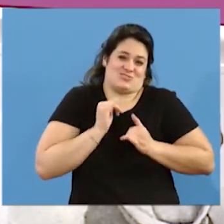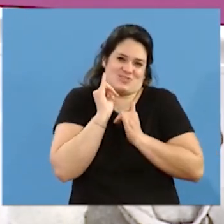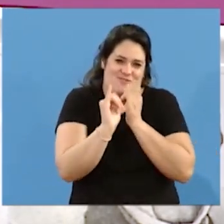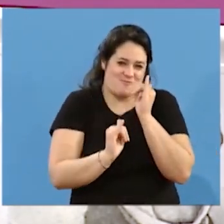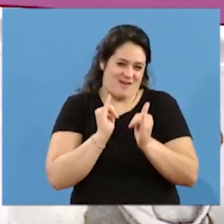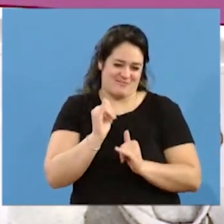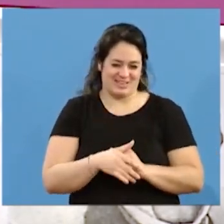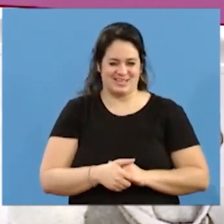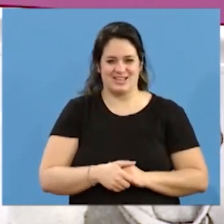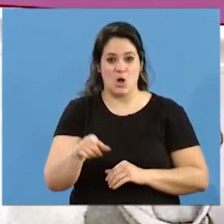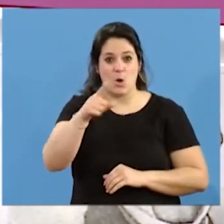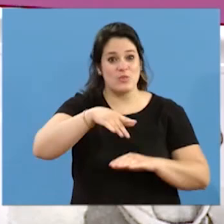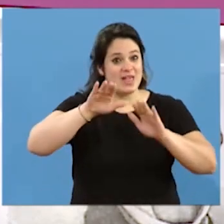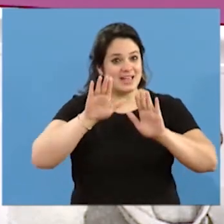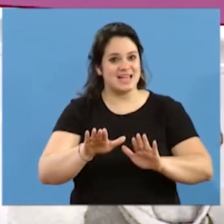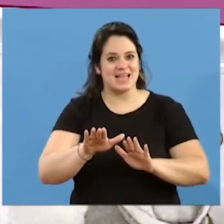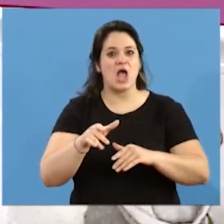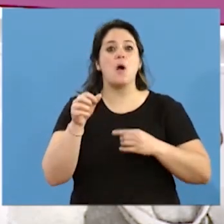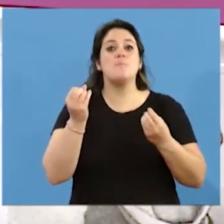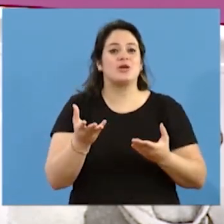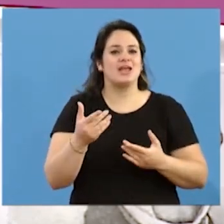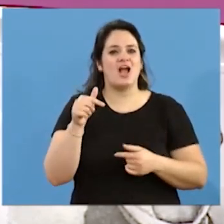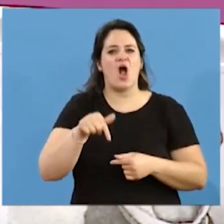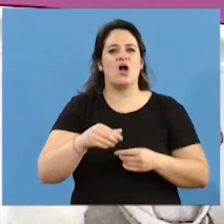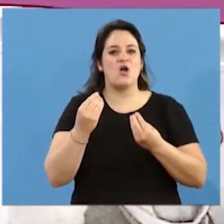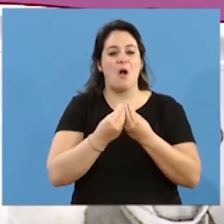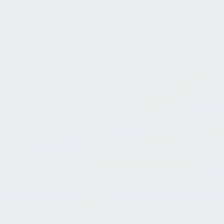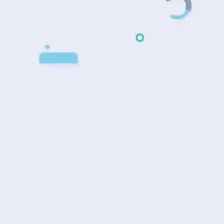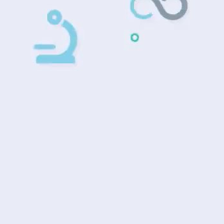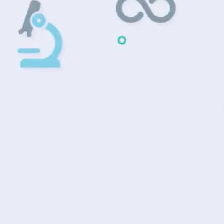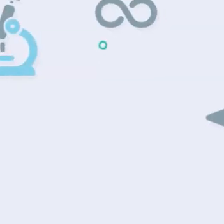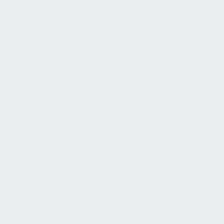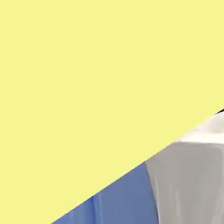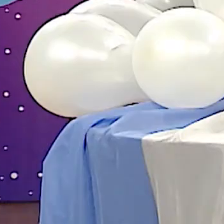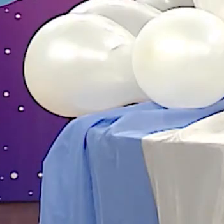¿Sí? Quédense porque vamos a tener varios invitados.